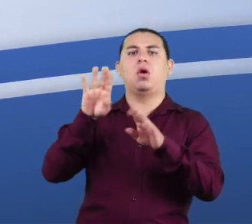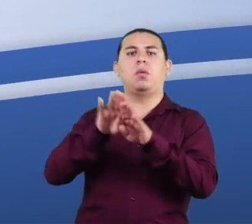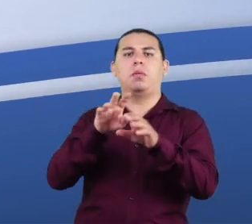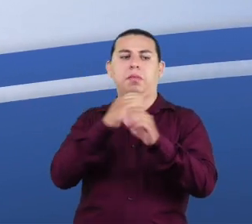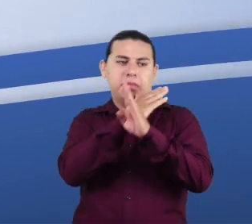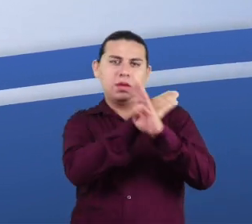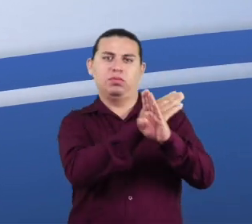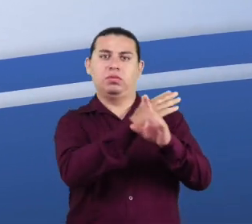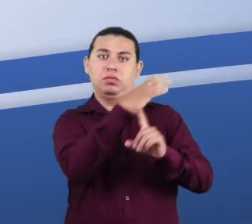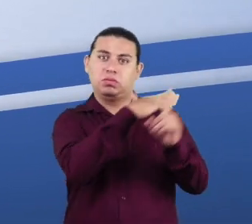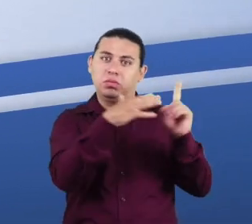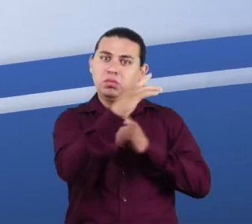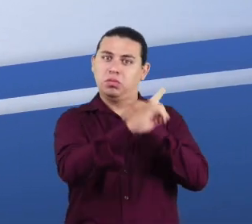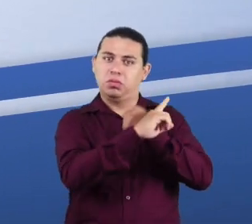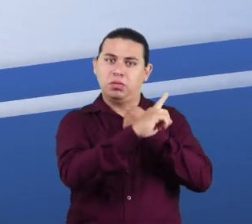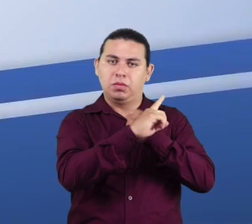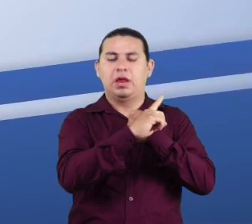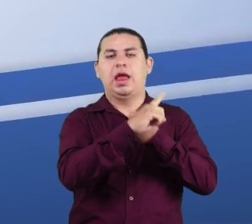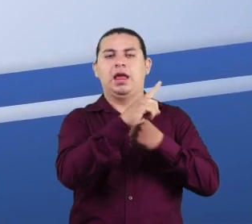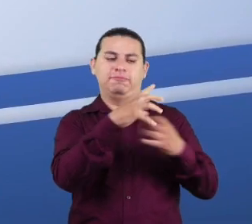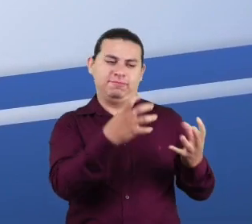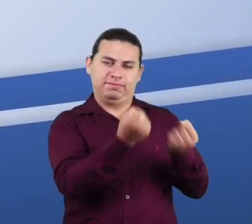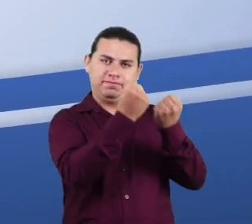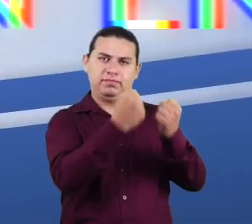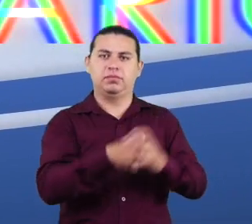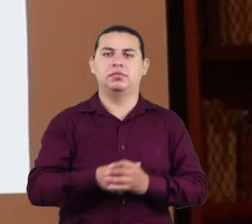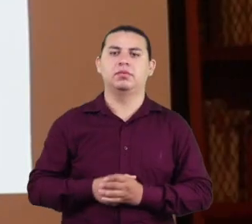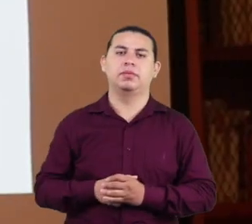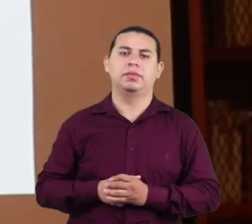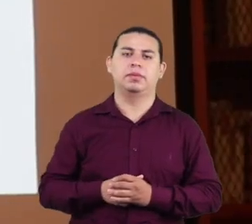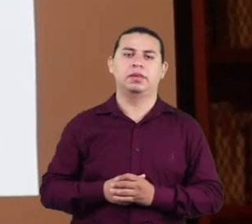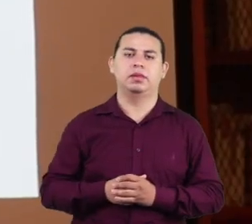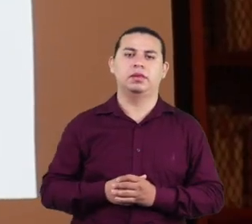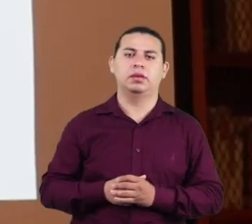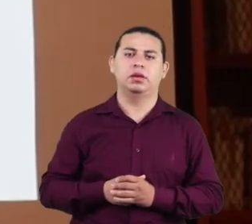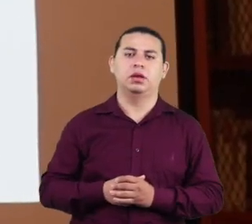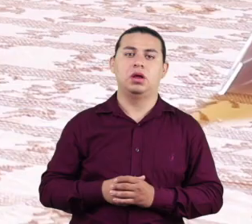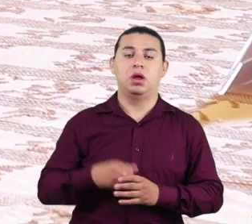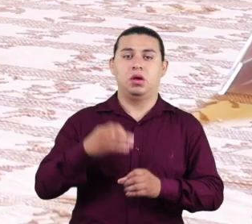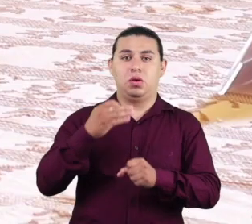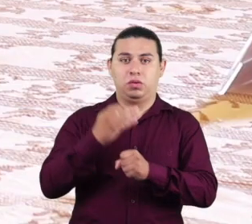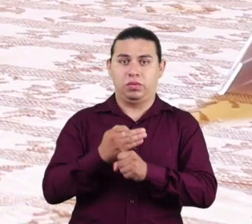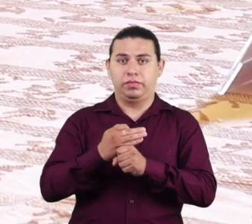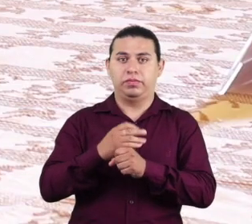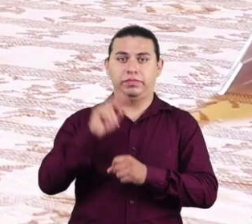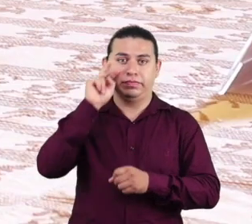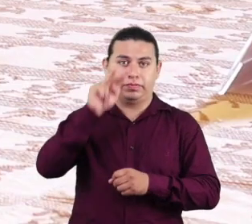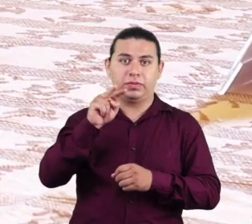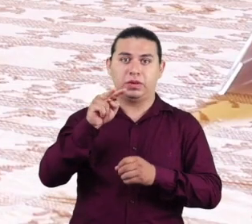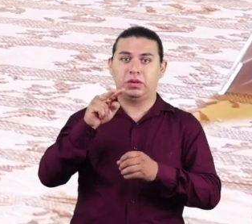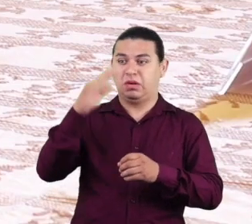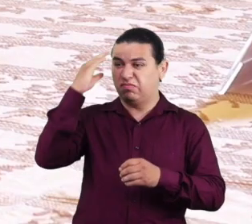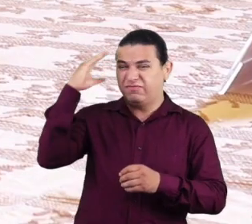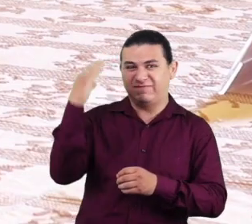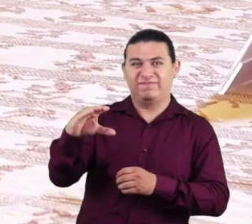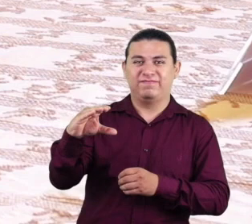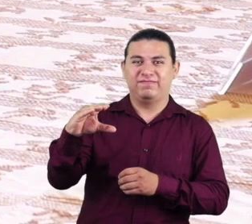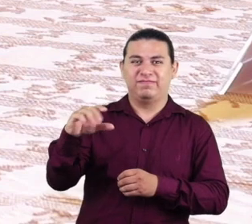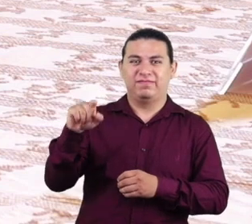prevención social financiados con recursos públicos. Sin lugar a dudas, el